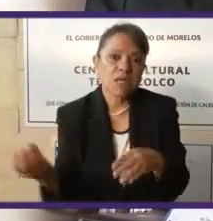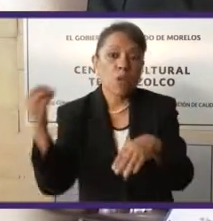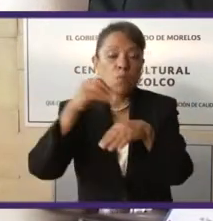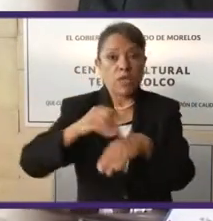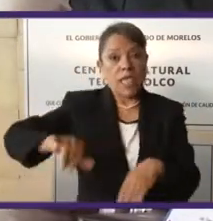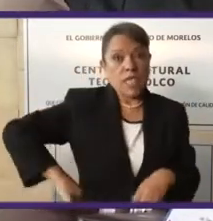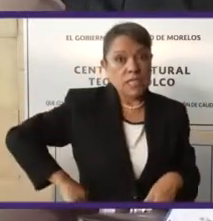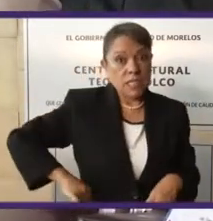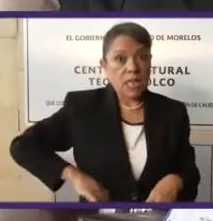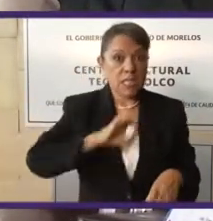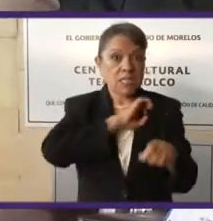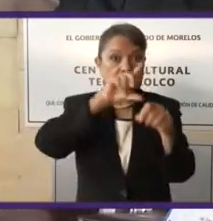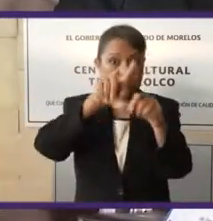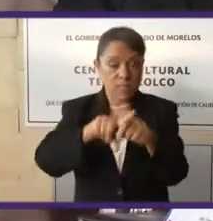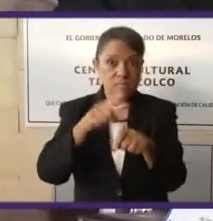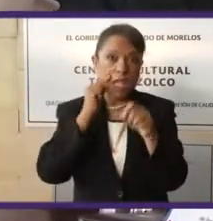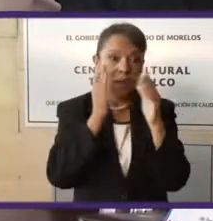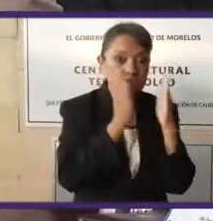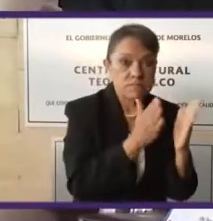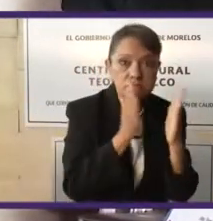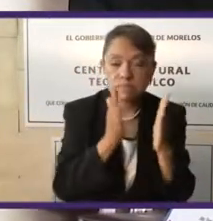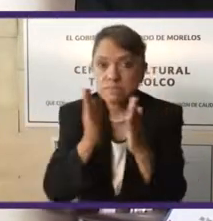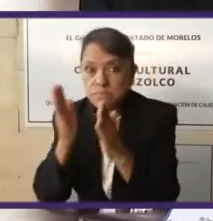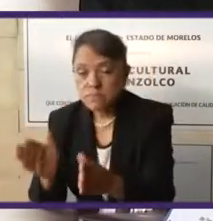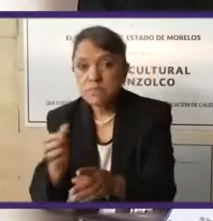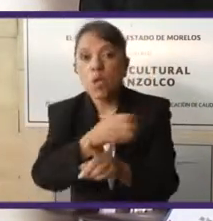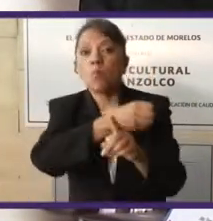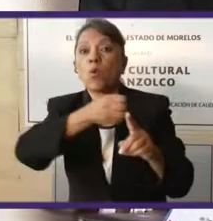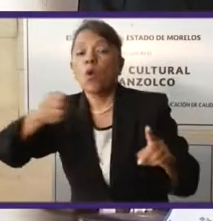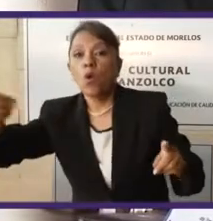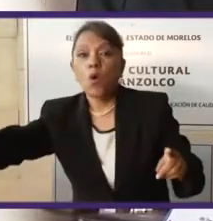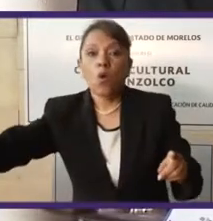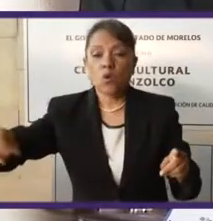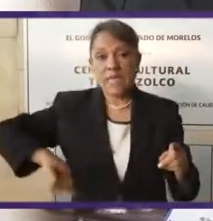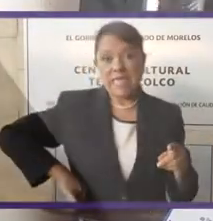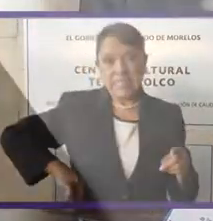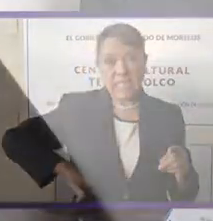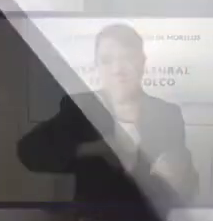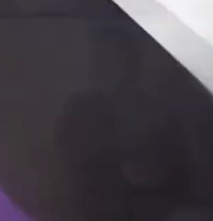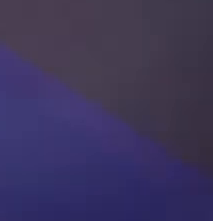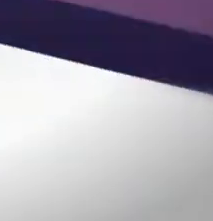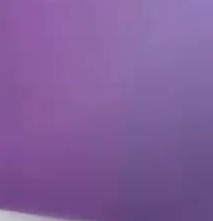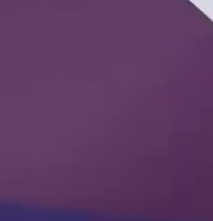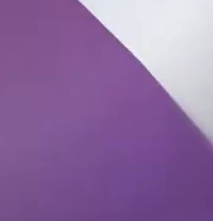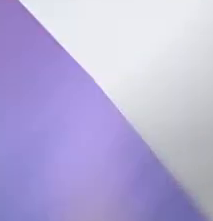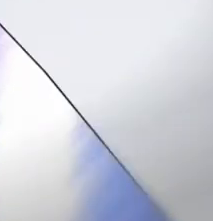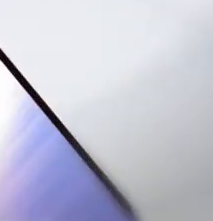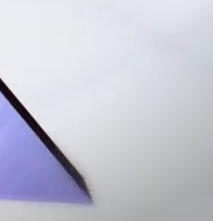intereses particulares de lado y poner por delante el interés de la nación.